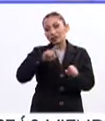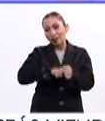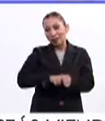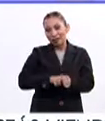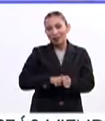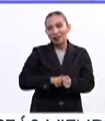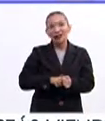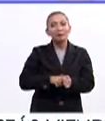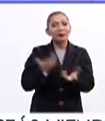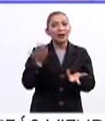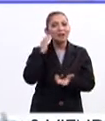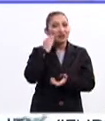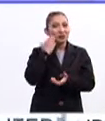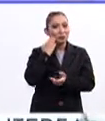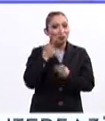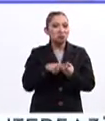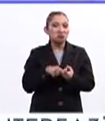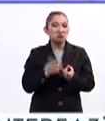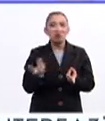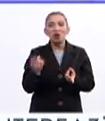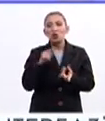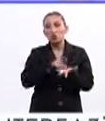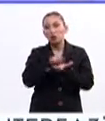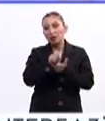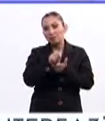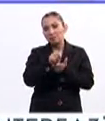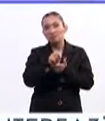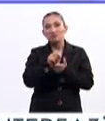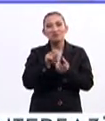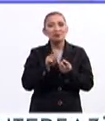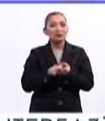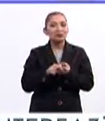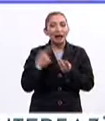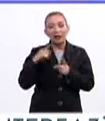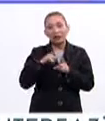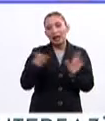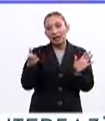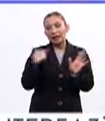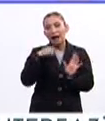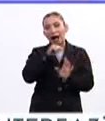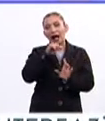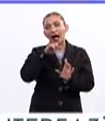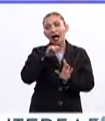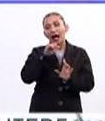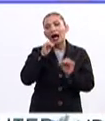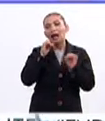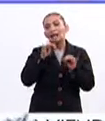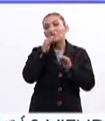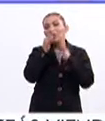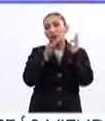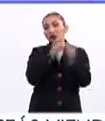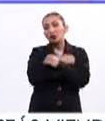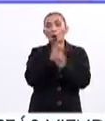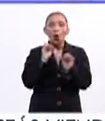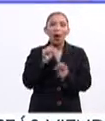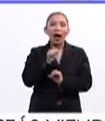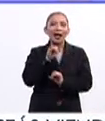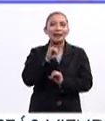sociales, Facebook y también por Twitter en las direcciones Agencia Informativa de Educación de México